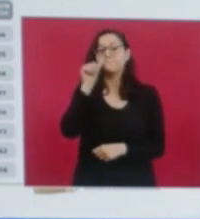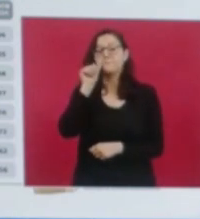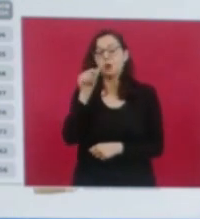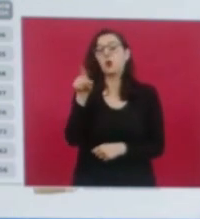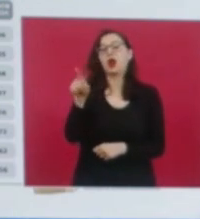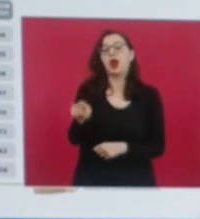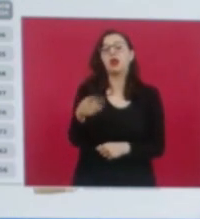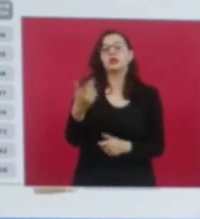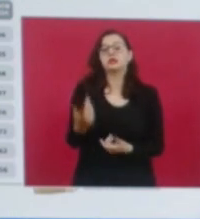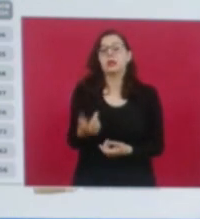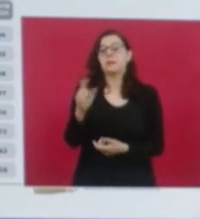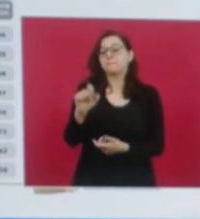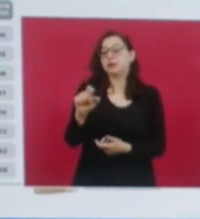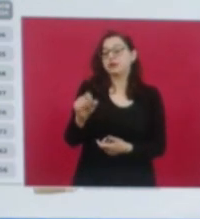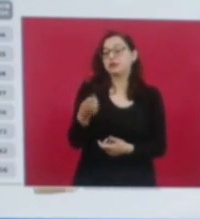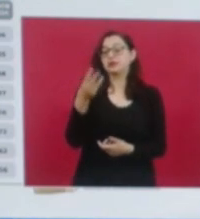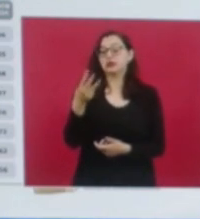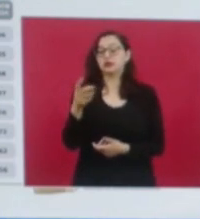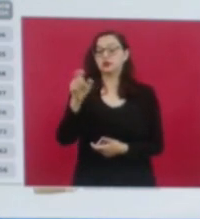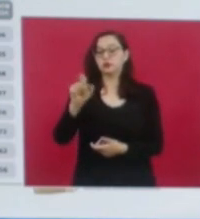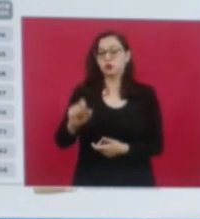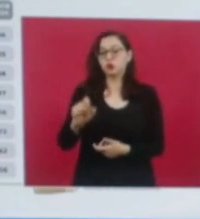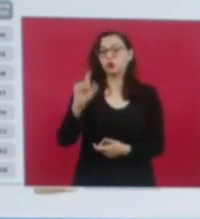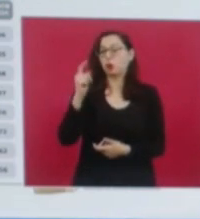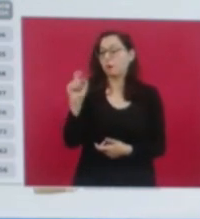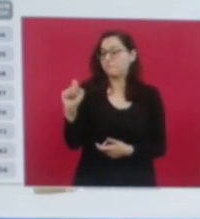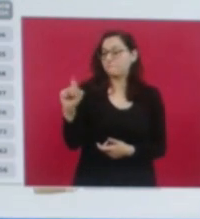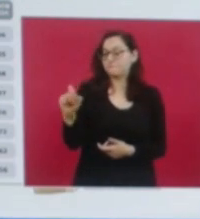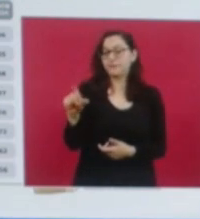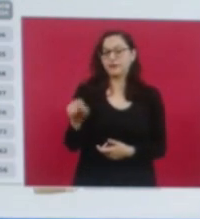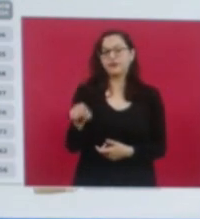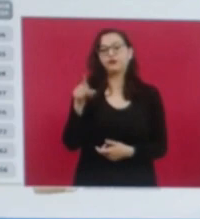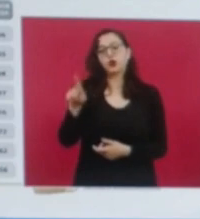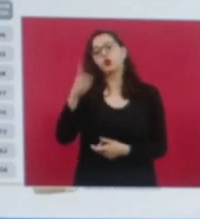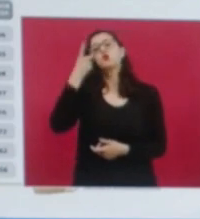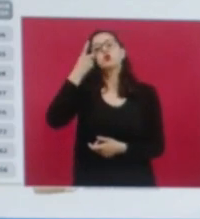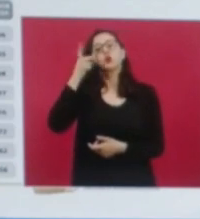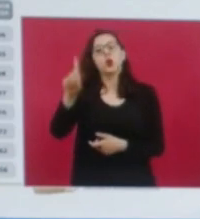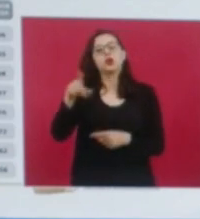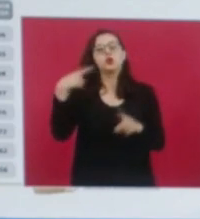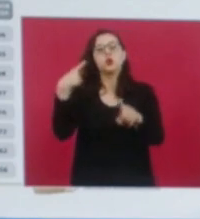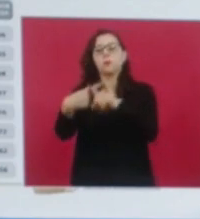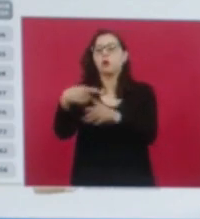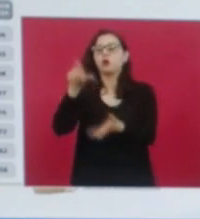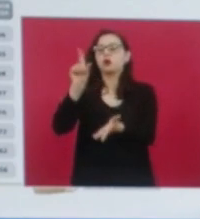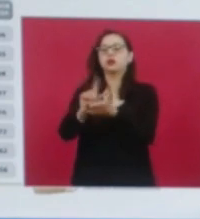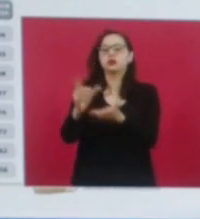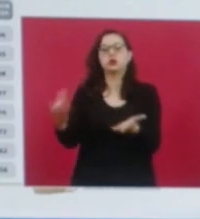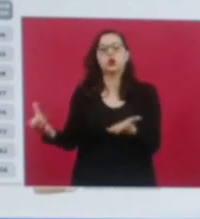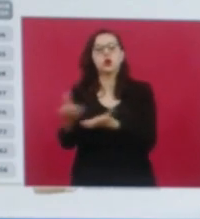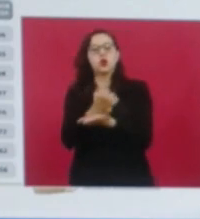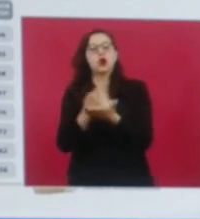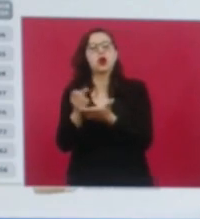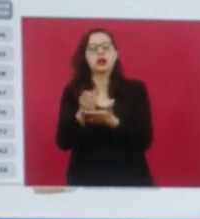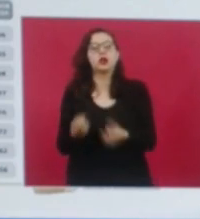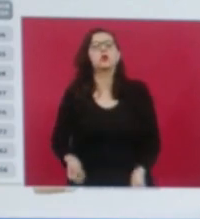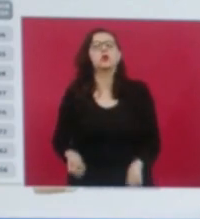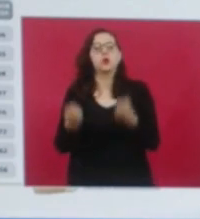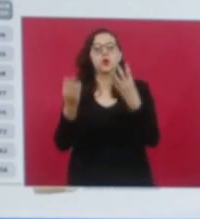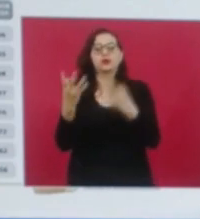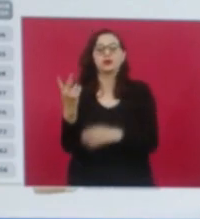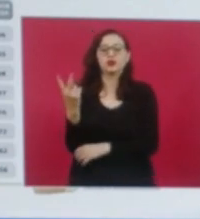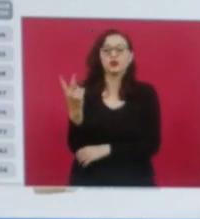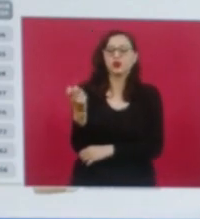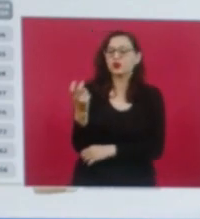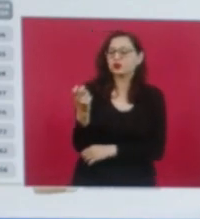que llama Telesur. Y después Telesur fue desmontado de muchas frecuencias en América Latina y hacía un